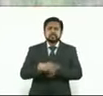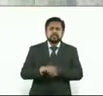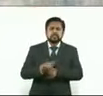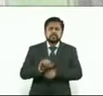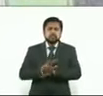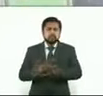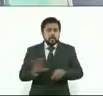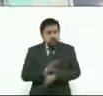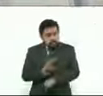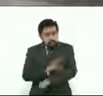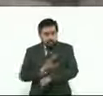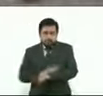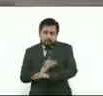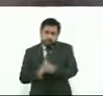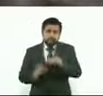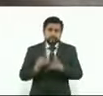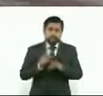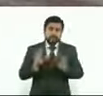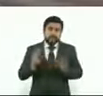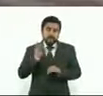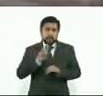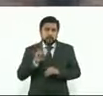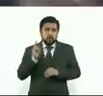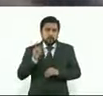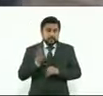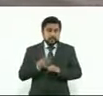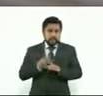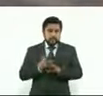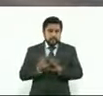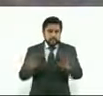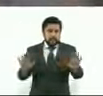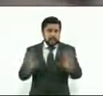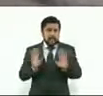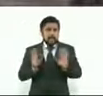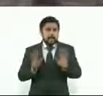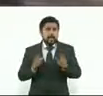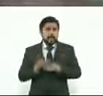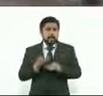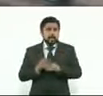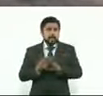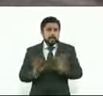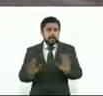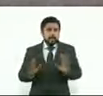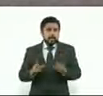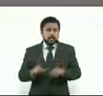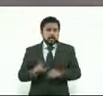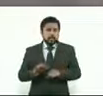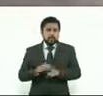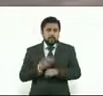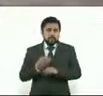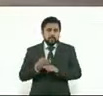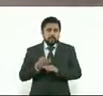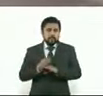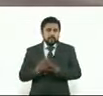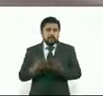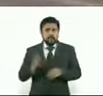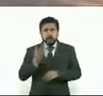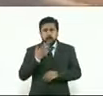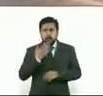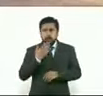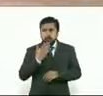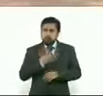retomar su paso y le dé, mira, sí, vuelva a retomar su paso. Estamos viendo que retoma su paso y qué bueno para